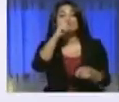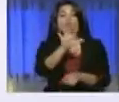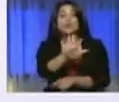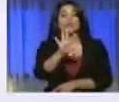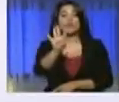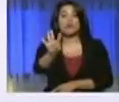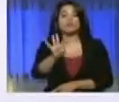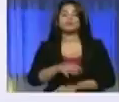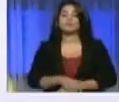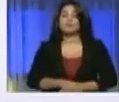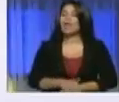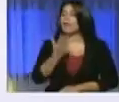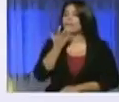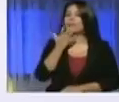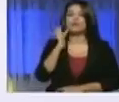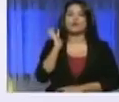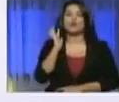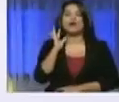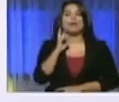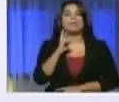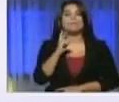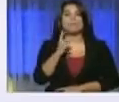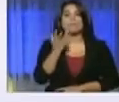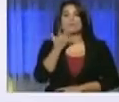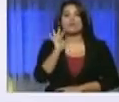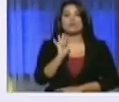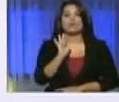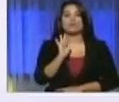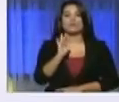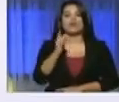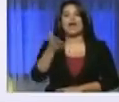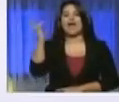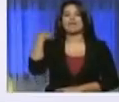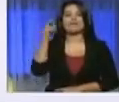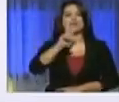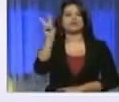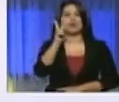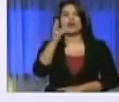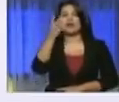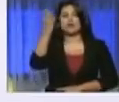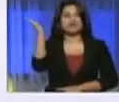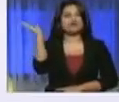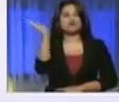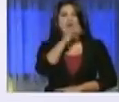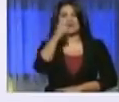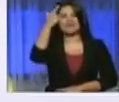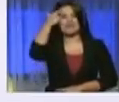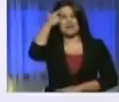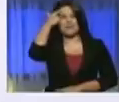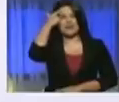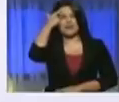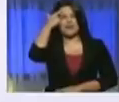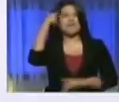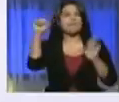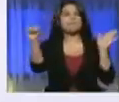¿Qué sería de Venezuela si no existiera Pepe Ganga, decía? Eso no existe ya, ¿verdad?